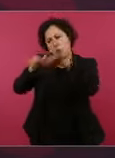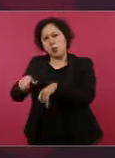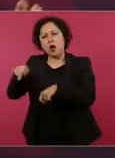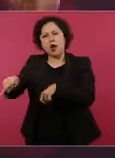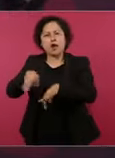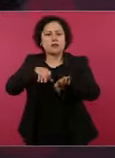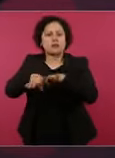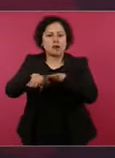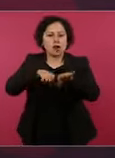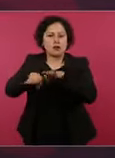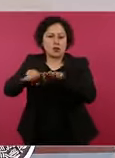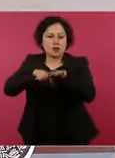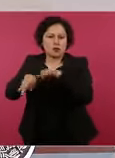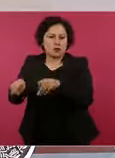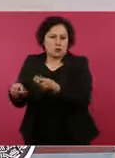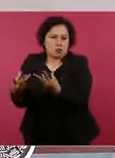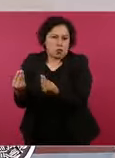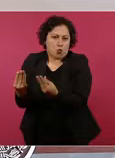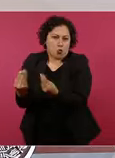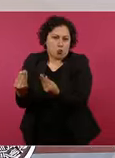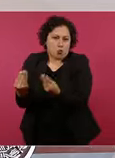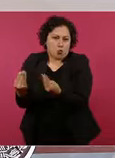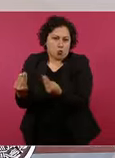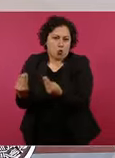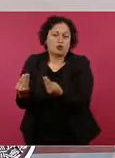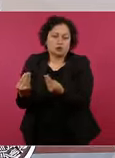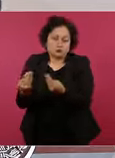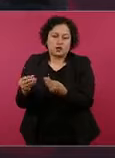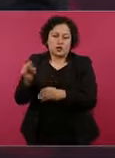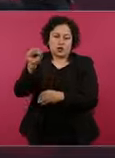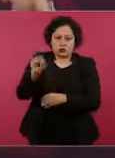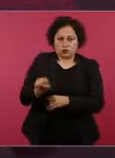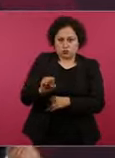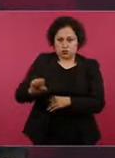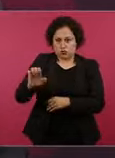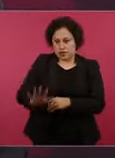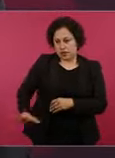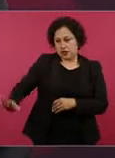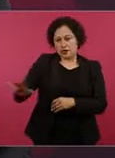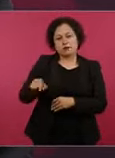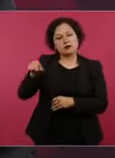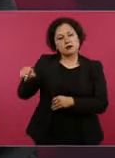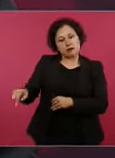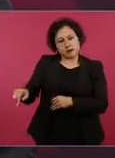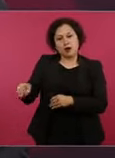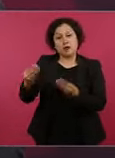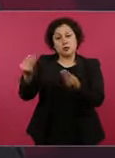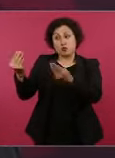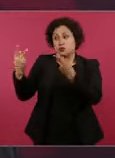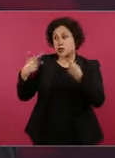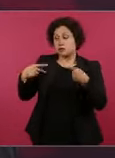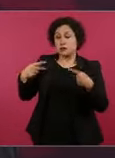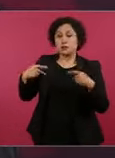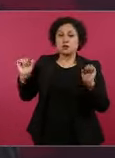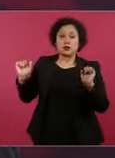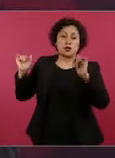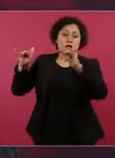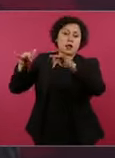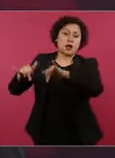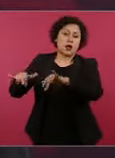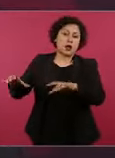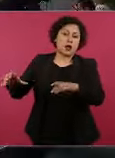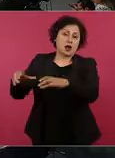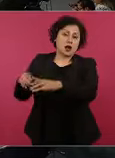de todo el sureste, y se fueron a trabajar, a vivir